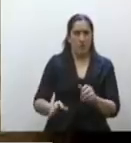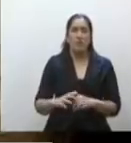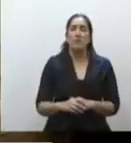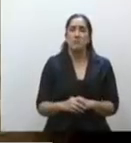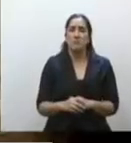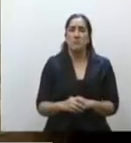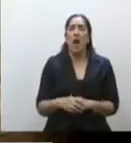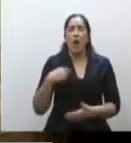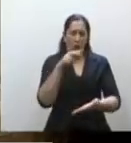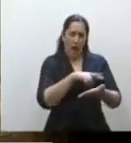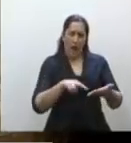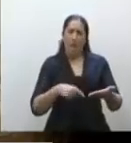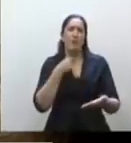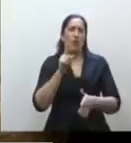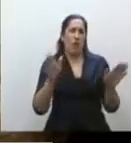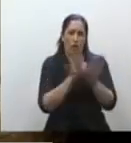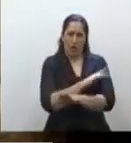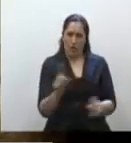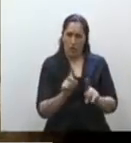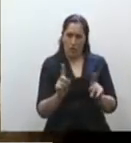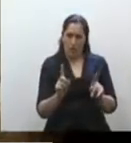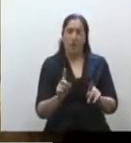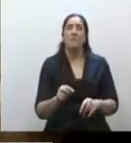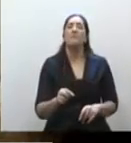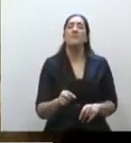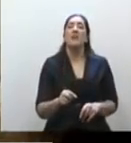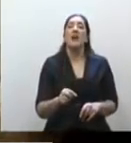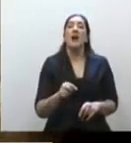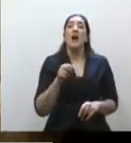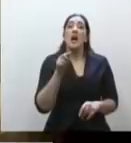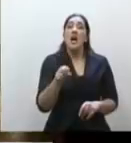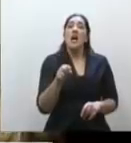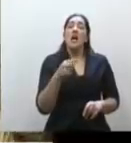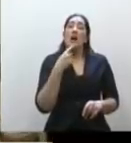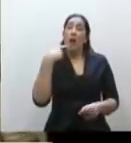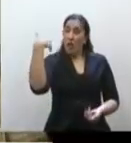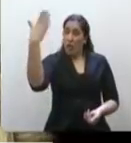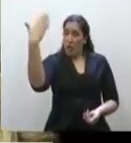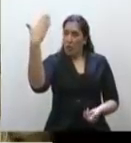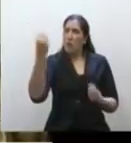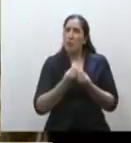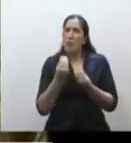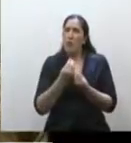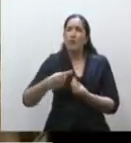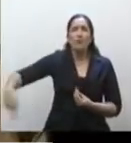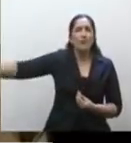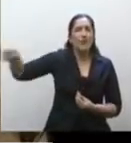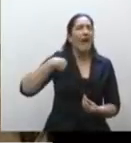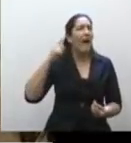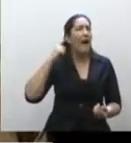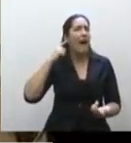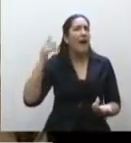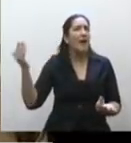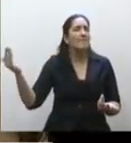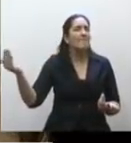dijo, y creo que subyace en muchos de los discursos de los que hoy rechazan,